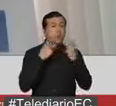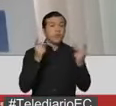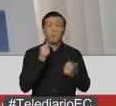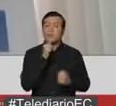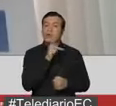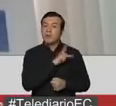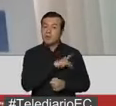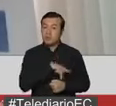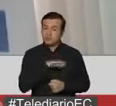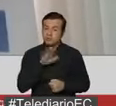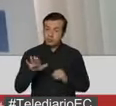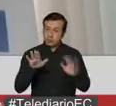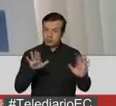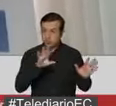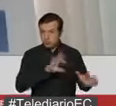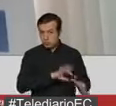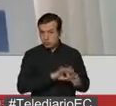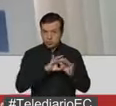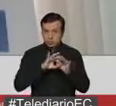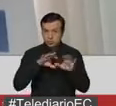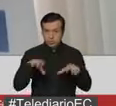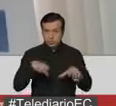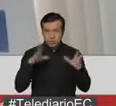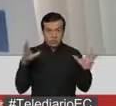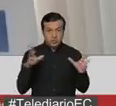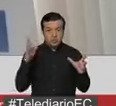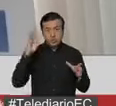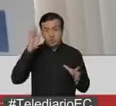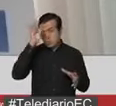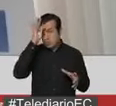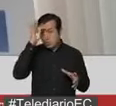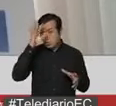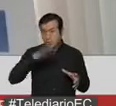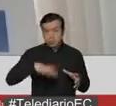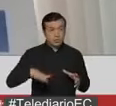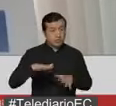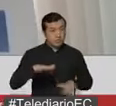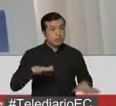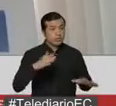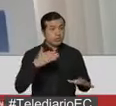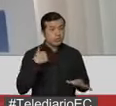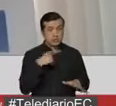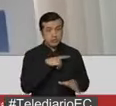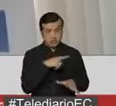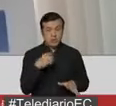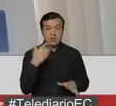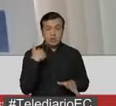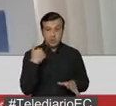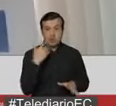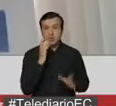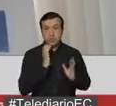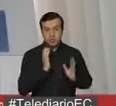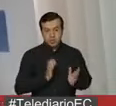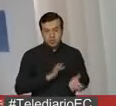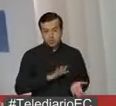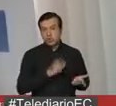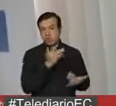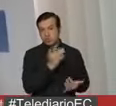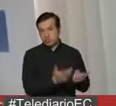sector privado, ¿no? Es decir, los hospitales generalmente tienen también estos sistemas de cremación y hay